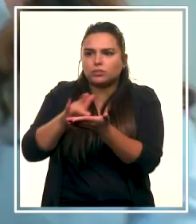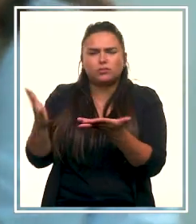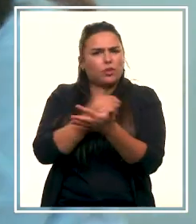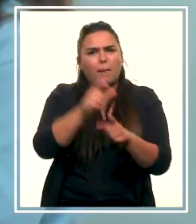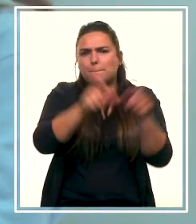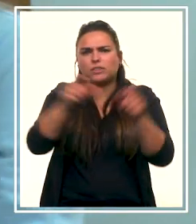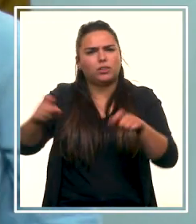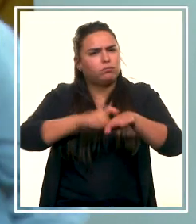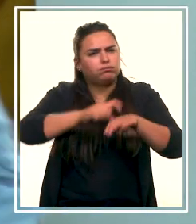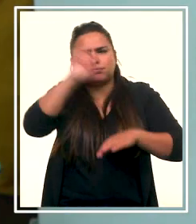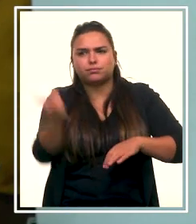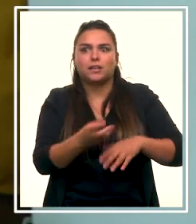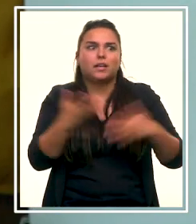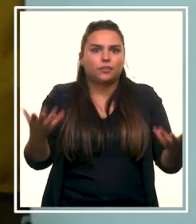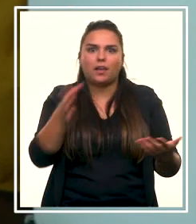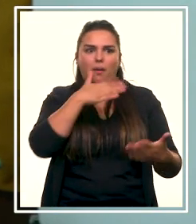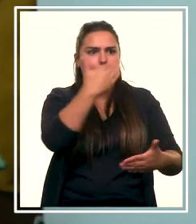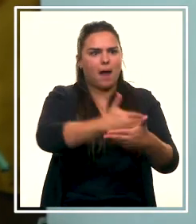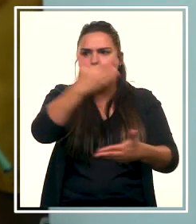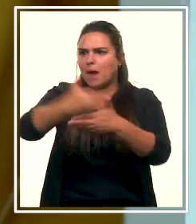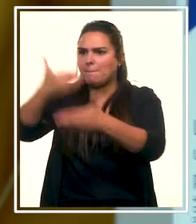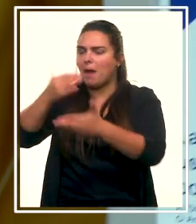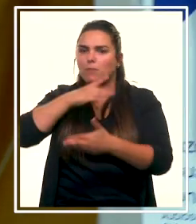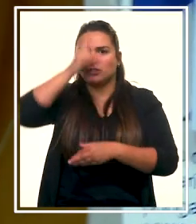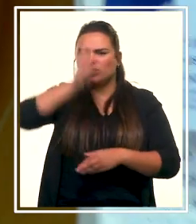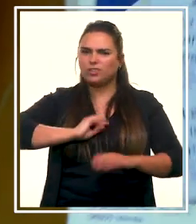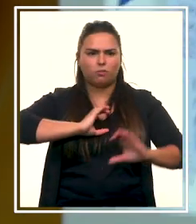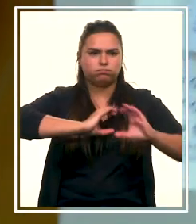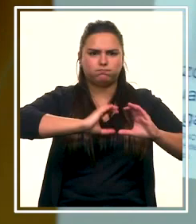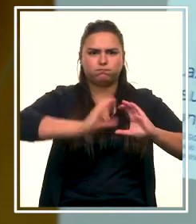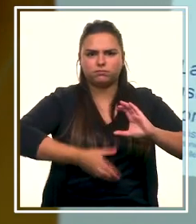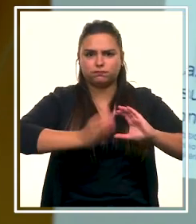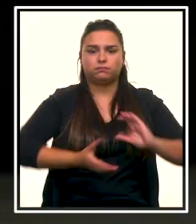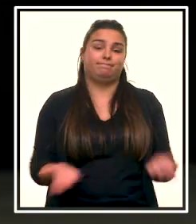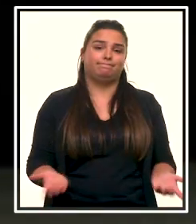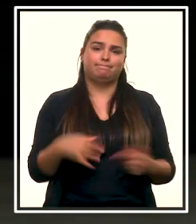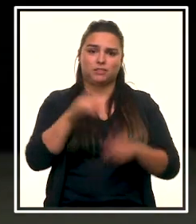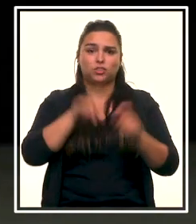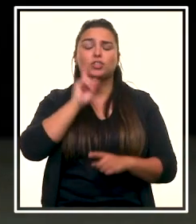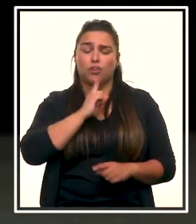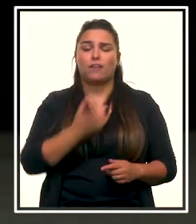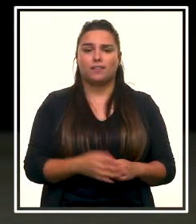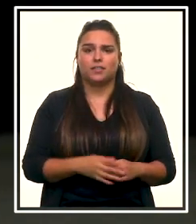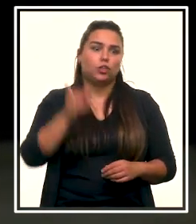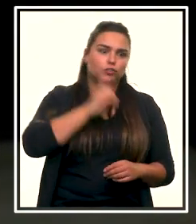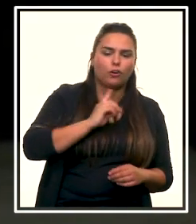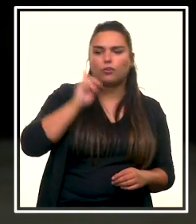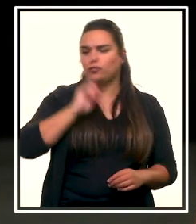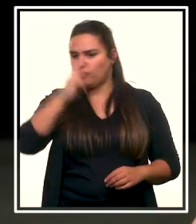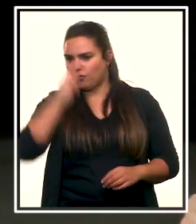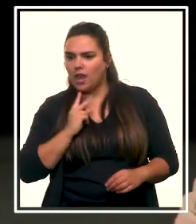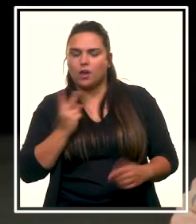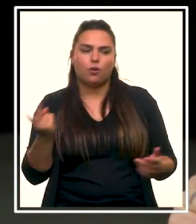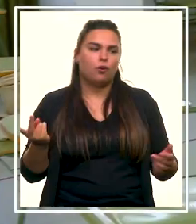personas y resulta que te encuentras con barreras porque no sabes cómo comunicarte con personas sordas. Sordas, sordociegas,